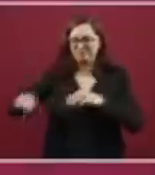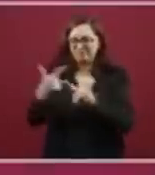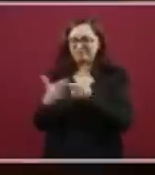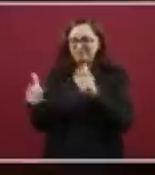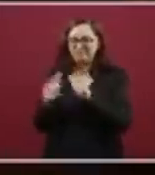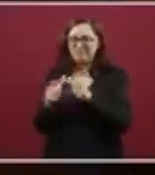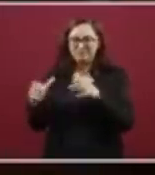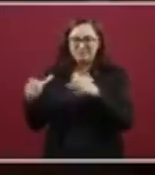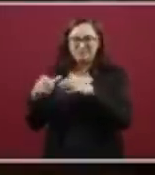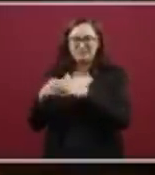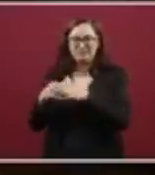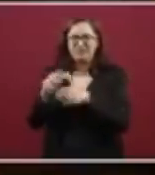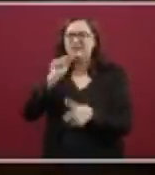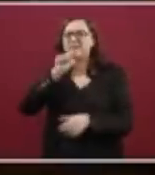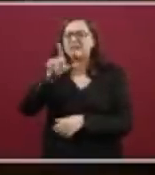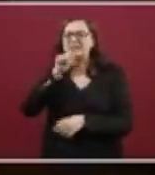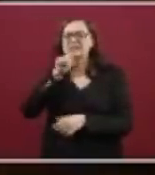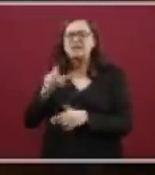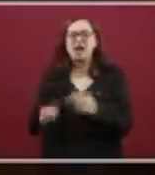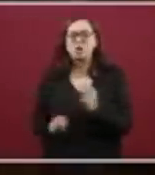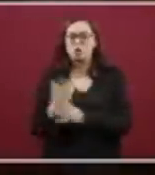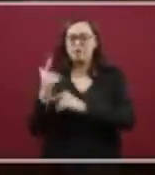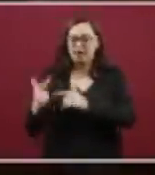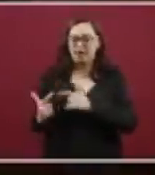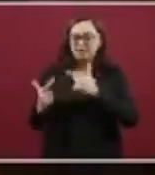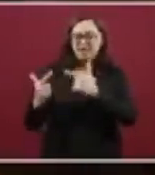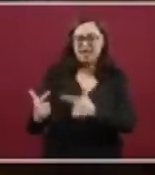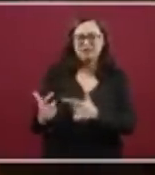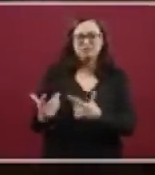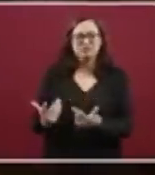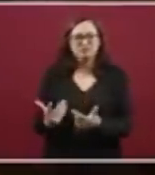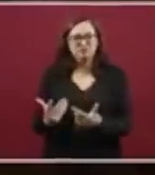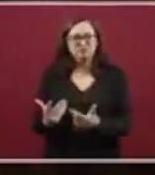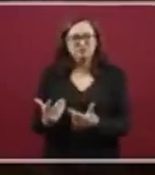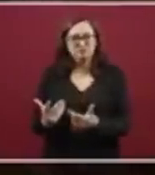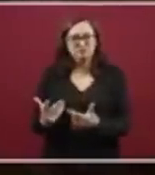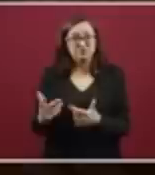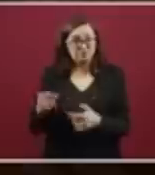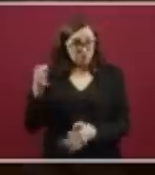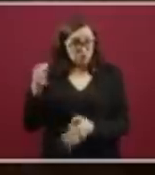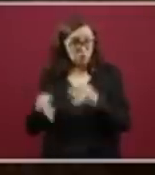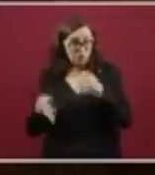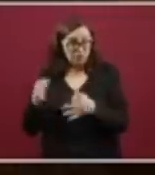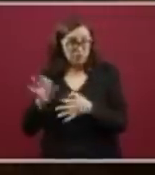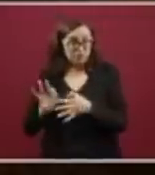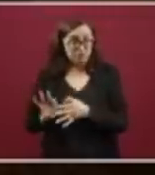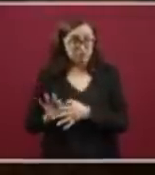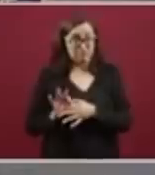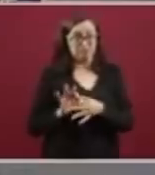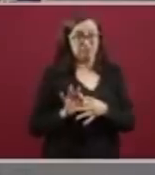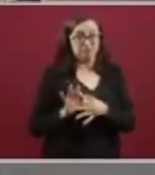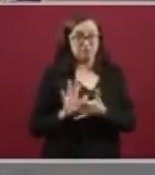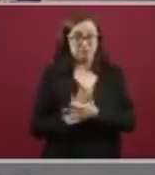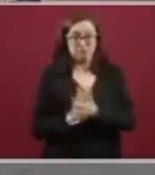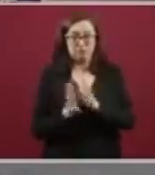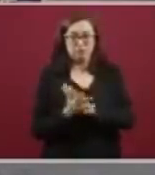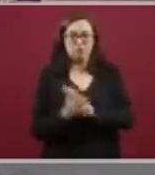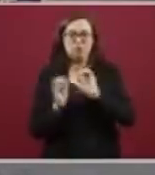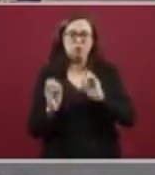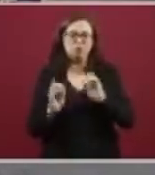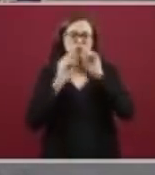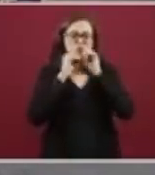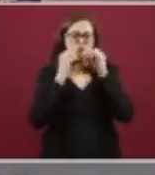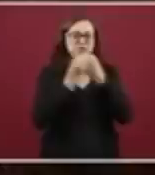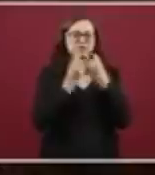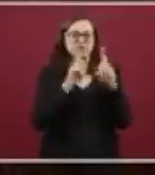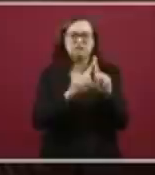pero también está el cártel Jalisco Nueva Generación. ¿Ya se apoderó también del Poder Judicial estas organizaciones, o son diversas organizaciones las